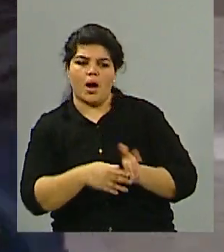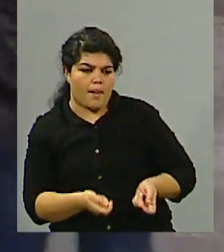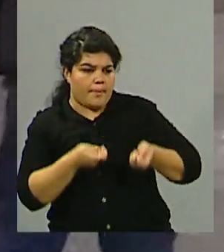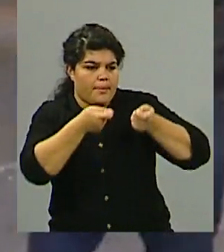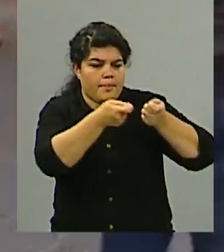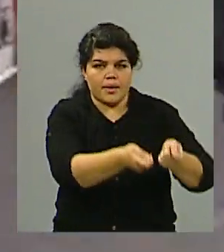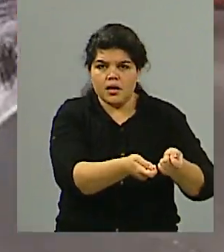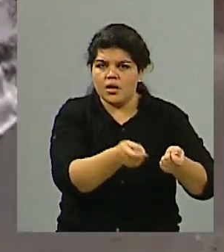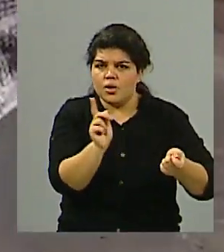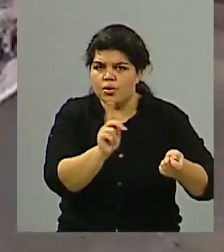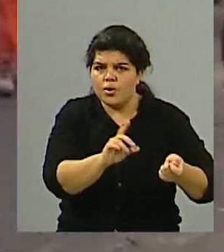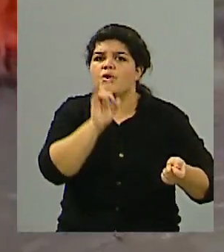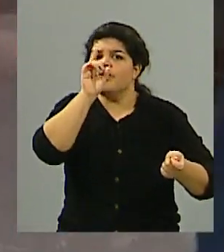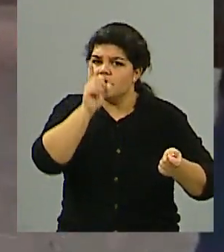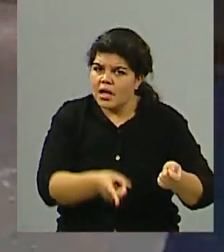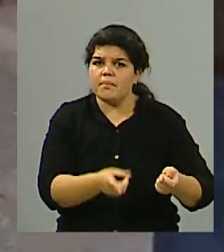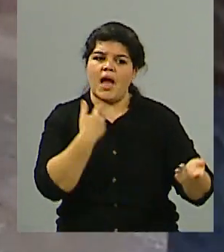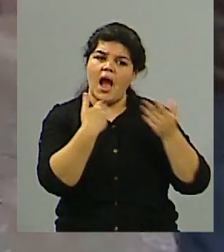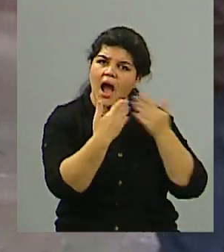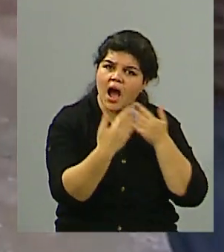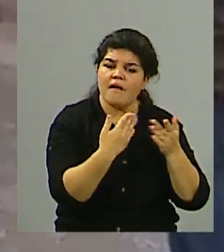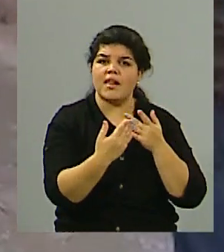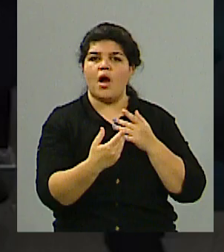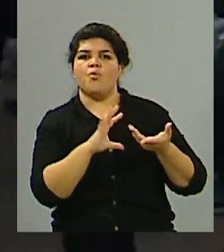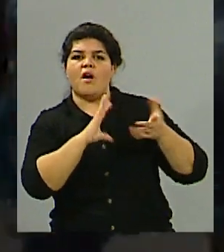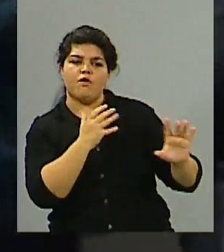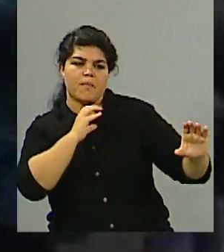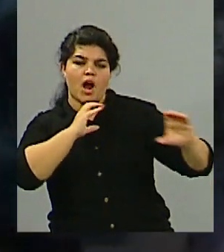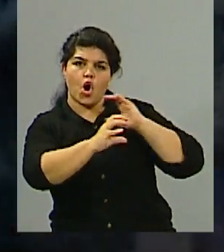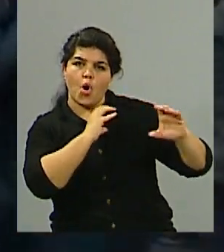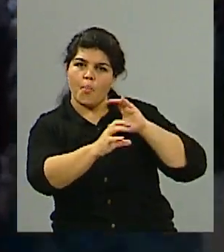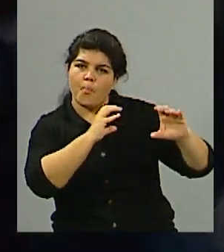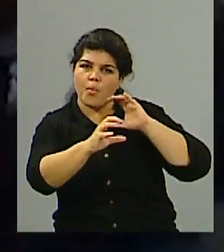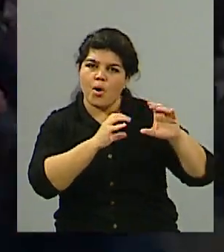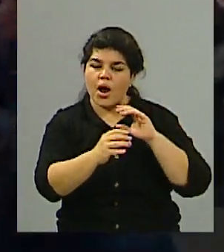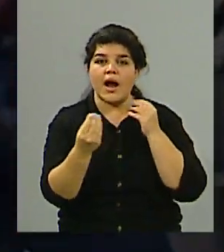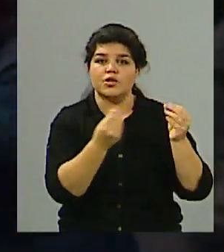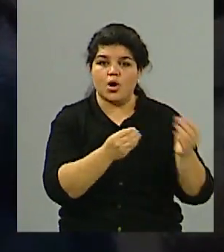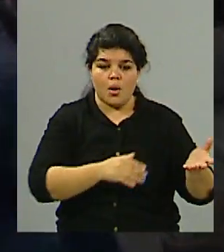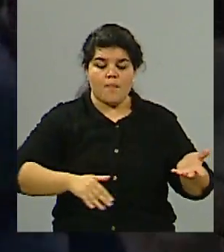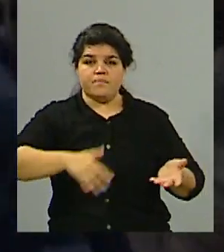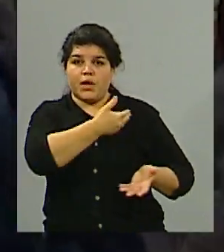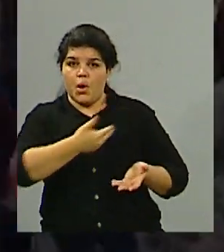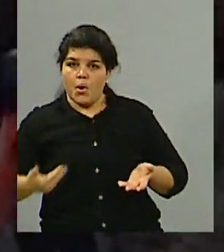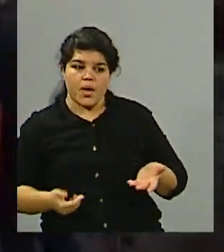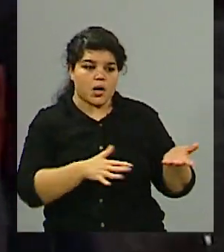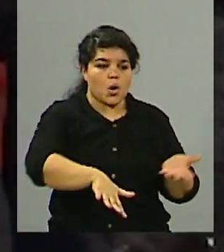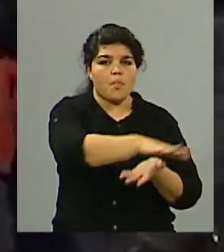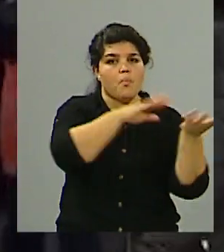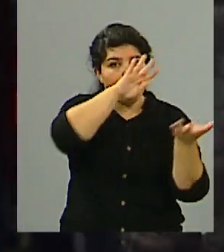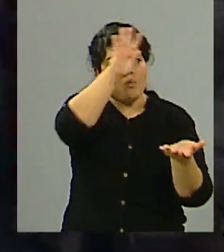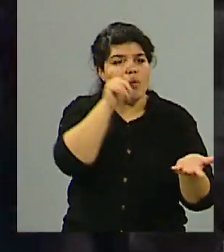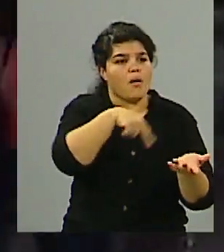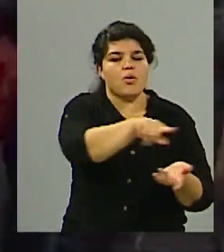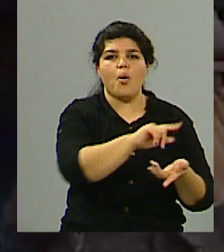que incluso es una conversación activa, es un ida y vuelta. Las comunidades también tienen derecho a presentar sus propuestas, es